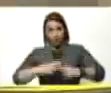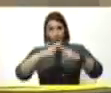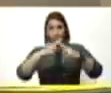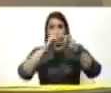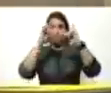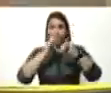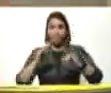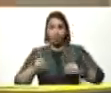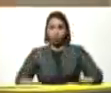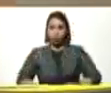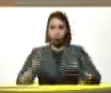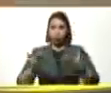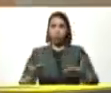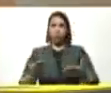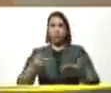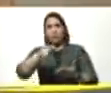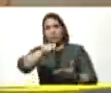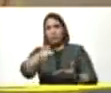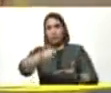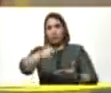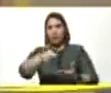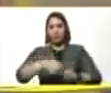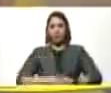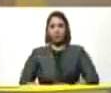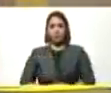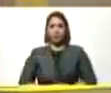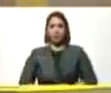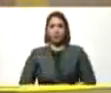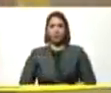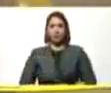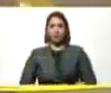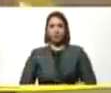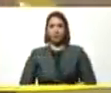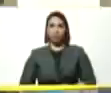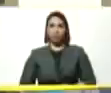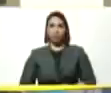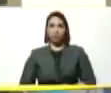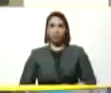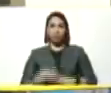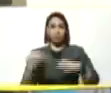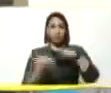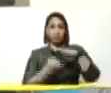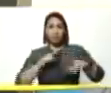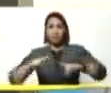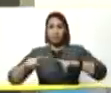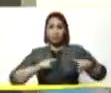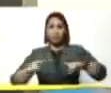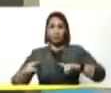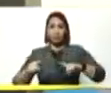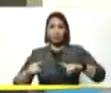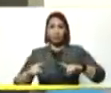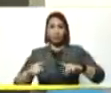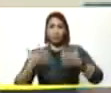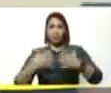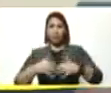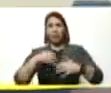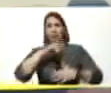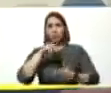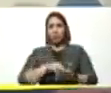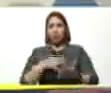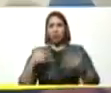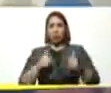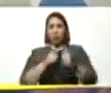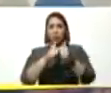felicidad con la entrega de la llave. Vamos a entregarle la llave. El ente ejecutor, en este caso, es la Inmobiliaria Nacional, por eso me acompaña